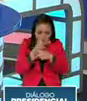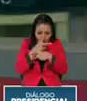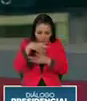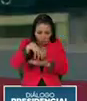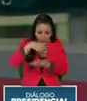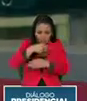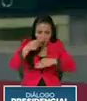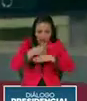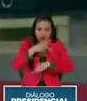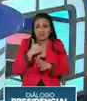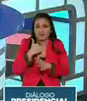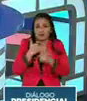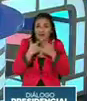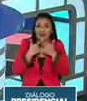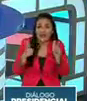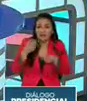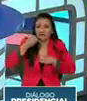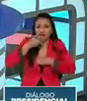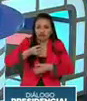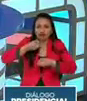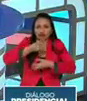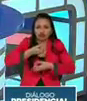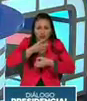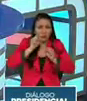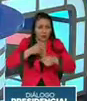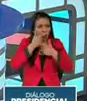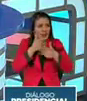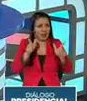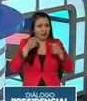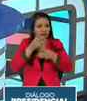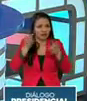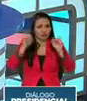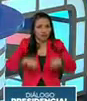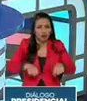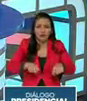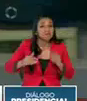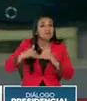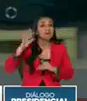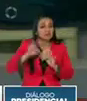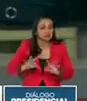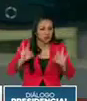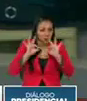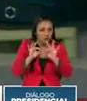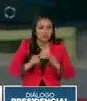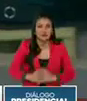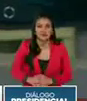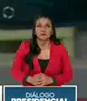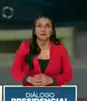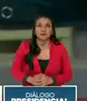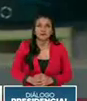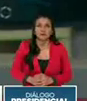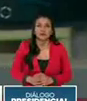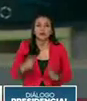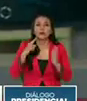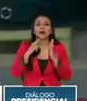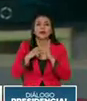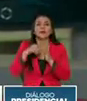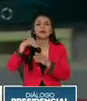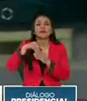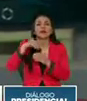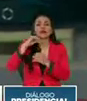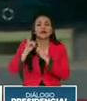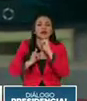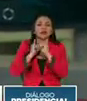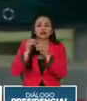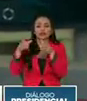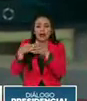Guayas, Pichincha o Azuay. Frente a la deuda externa, indica que esta se debe renegociar. ¿Por qué no tocamos las puertas del Fondo Monetario Internacional? Y